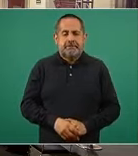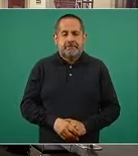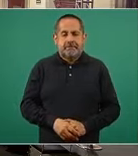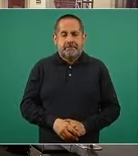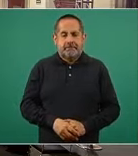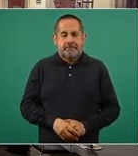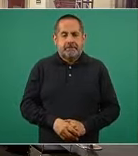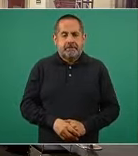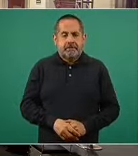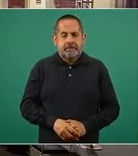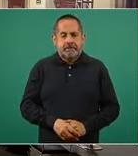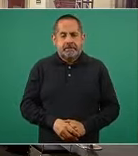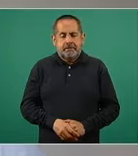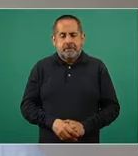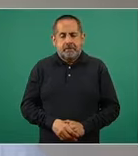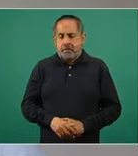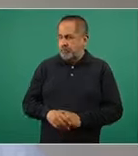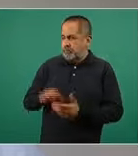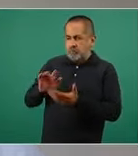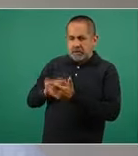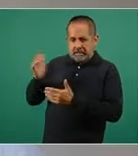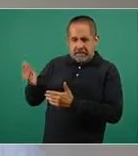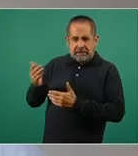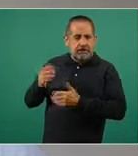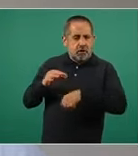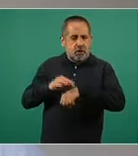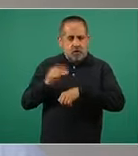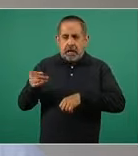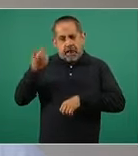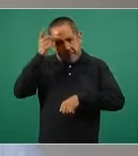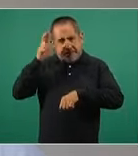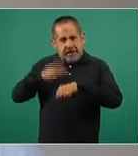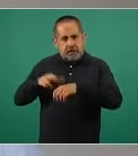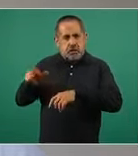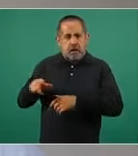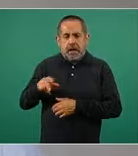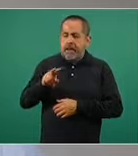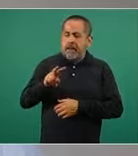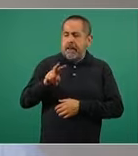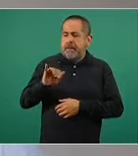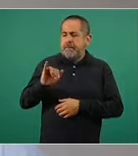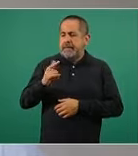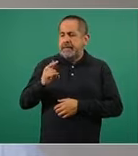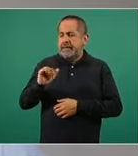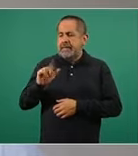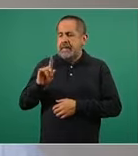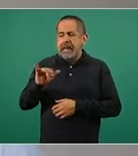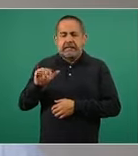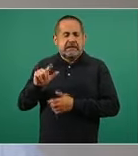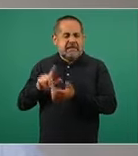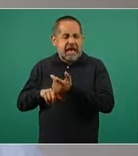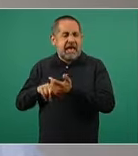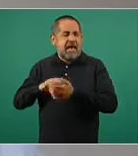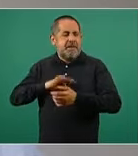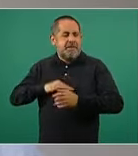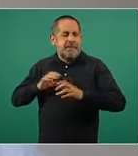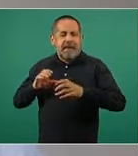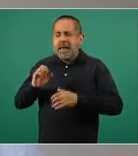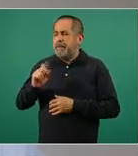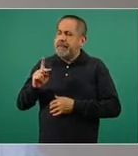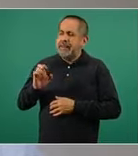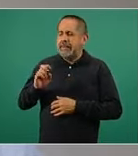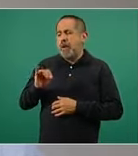Muchas gracias, doctora Gabriela Nucamendi Cervantes, directora de Vigilancia Epidemiológica de Enfermedades No Transmisibles en nuestra Dirección